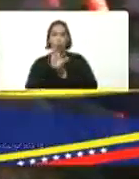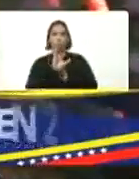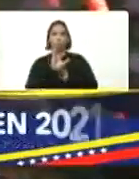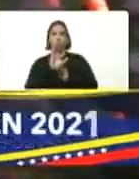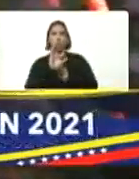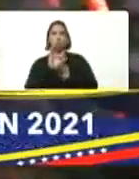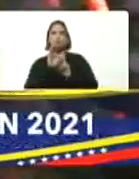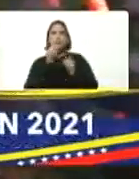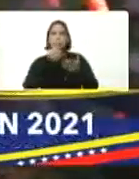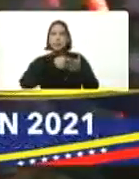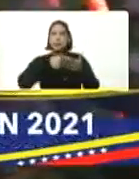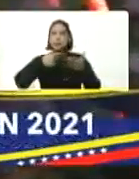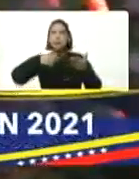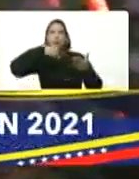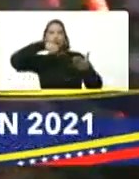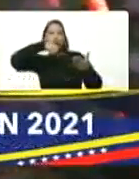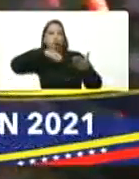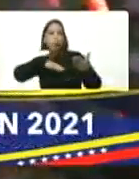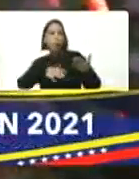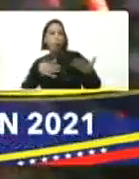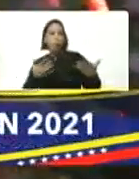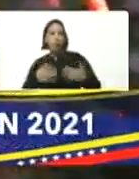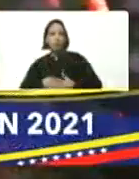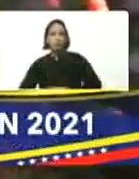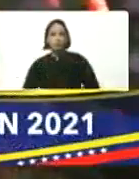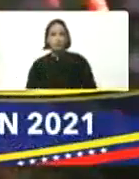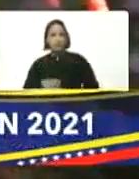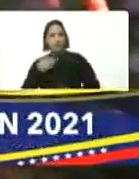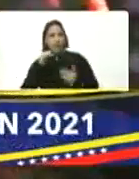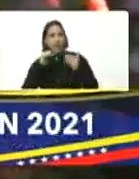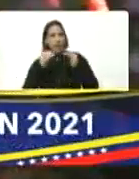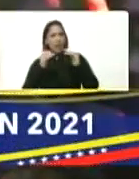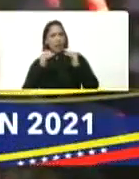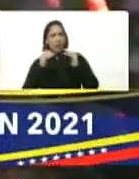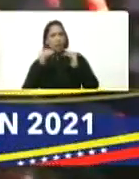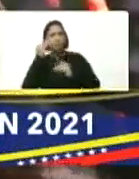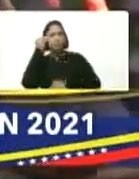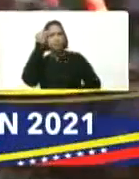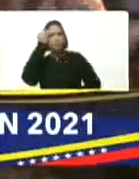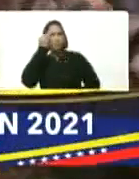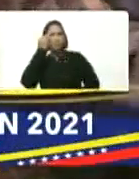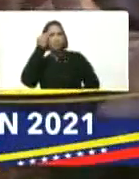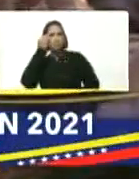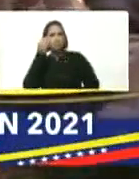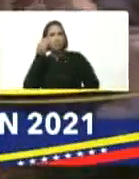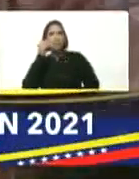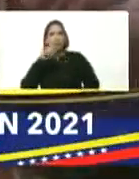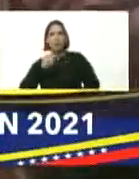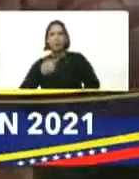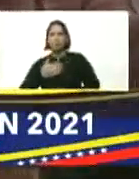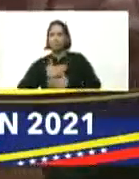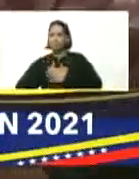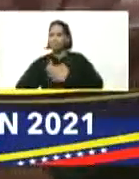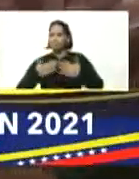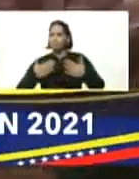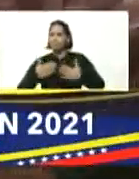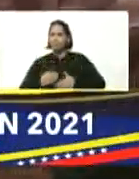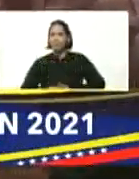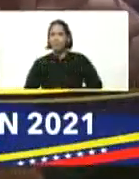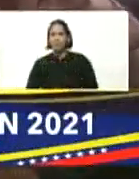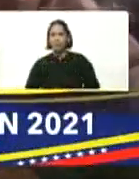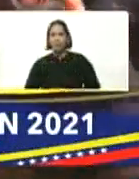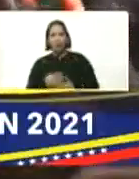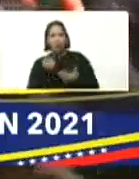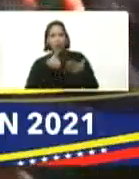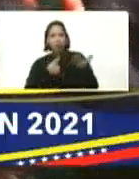literatura, historia, ética, pensamiento. Además me he dado el gusto de ilustrarlos yo